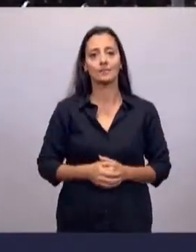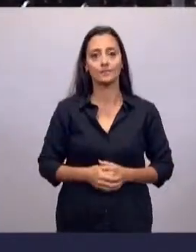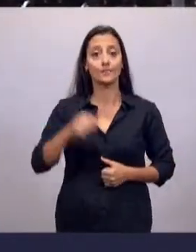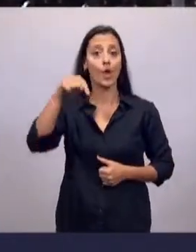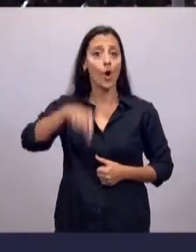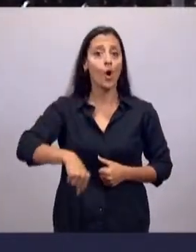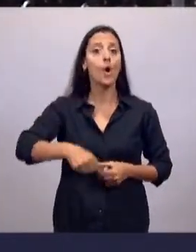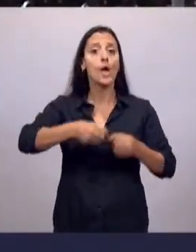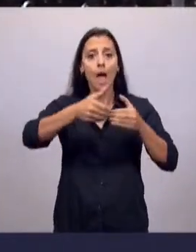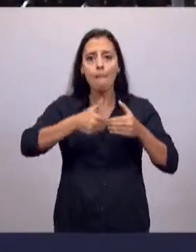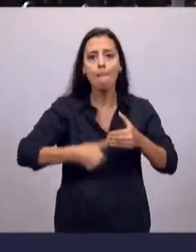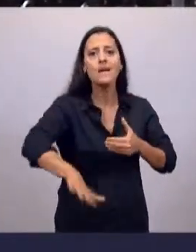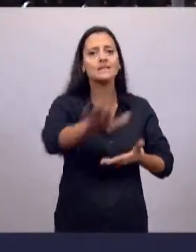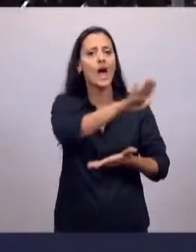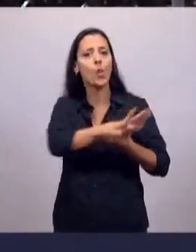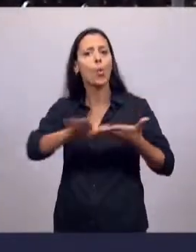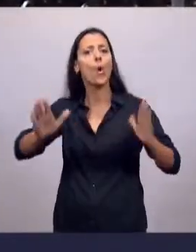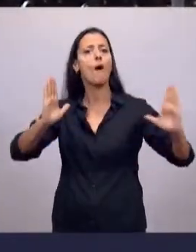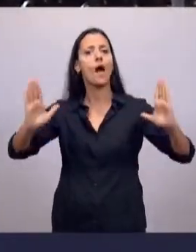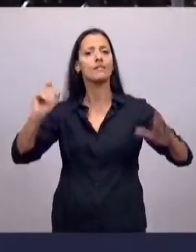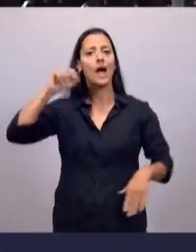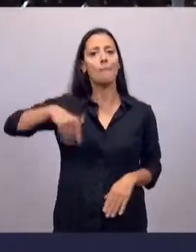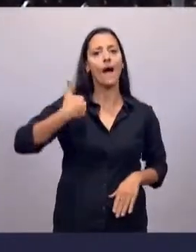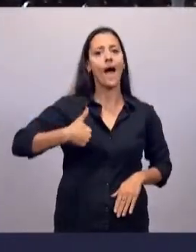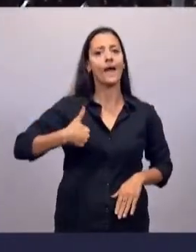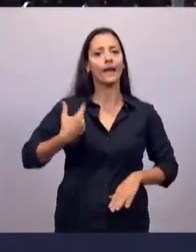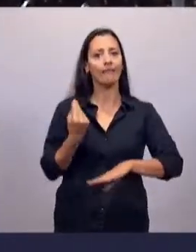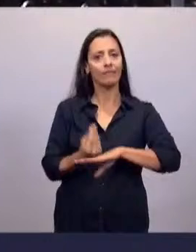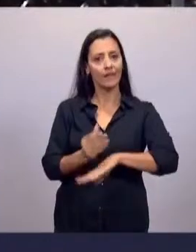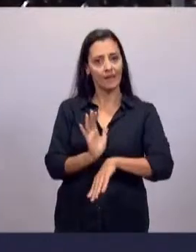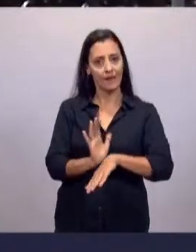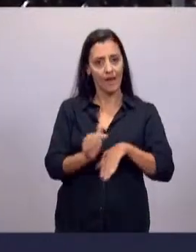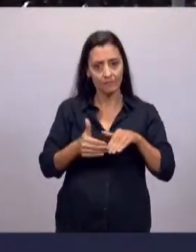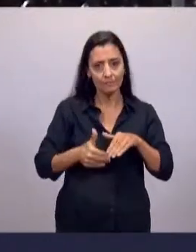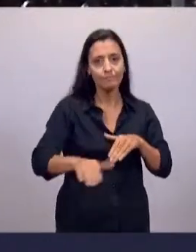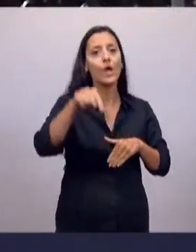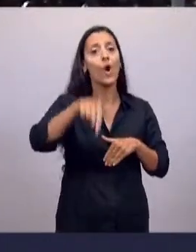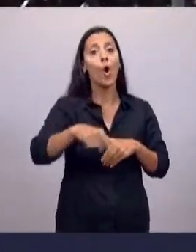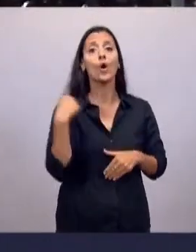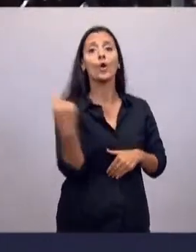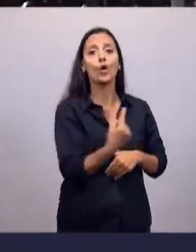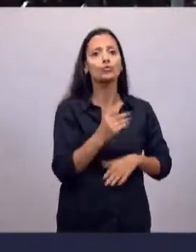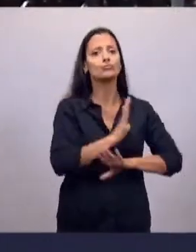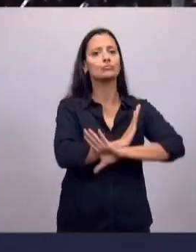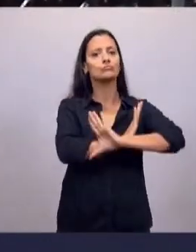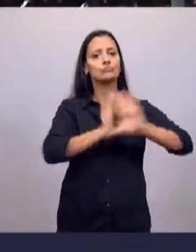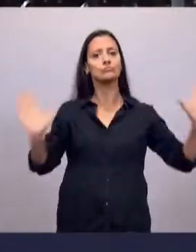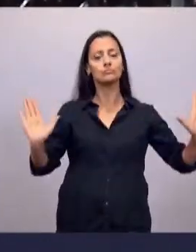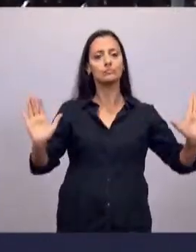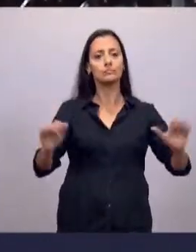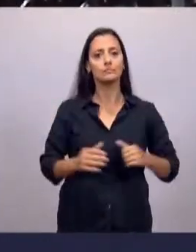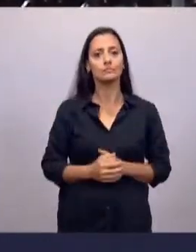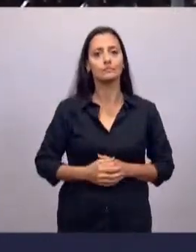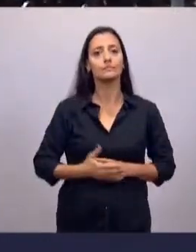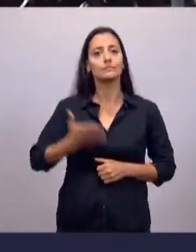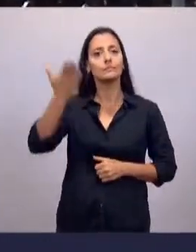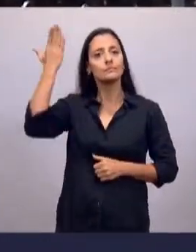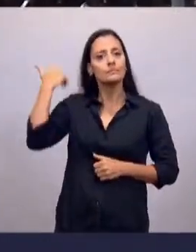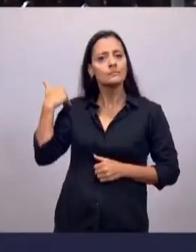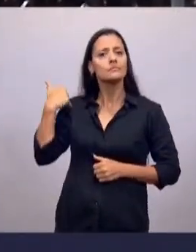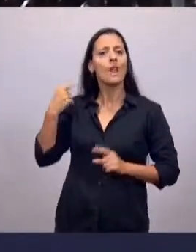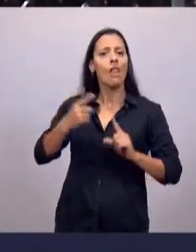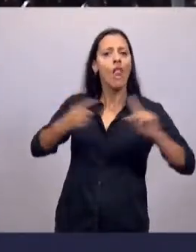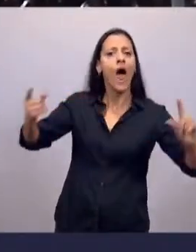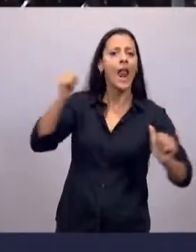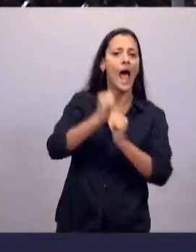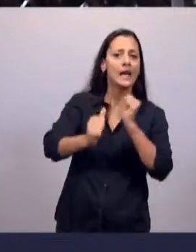Hoy comienza una nueva era en Argentina. Hoy damos por terminada una larga y triste